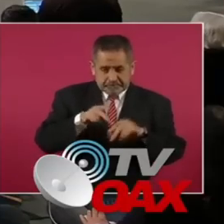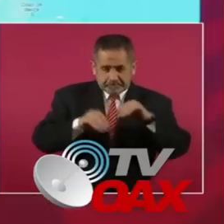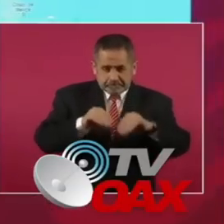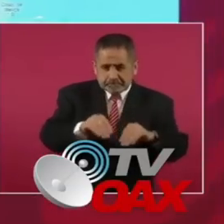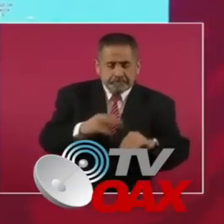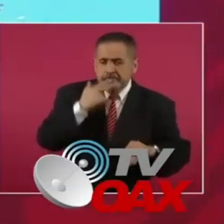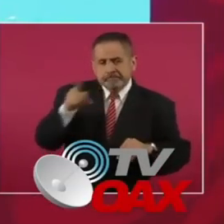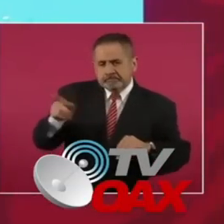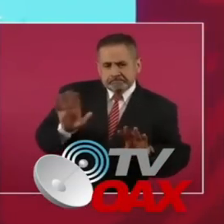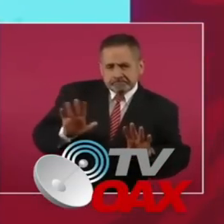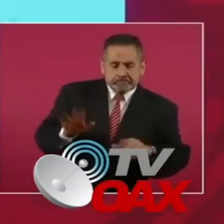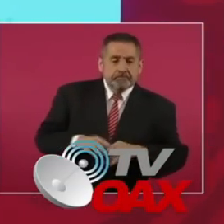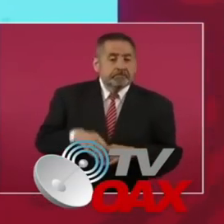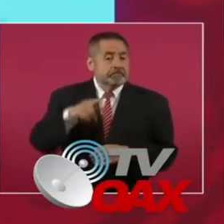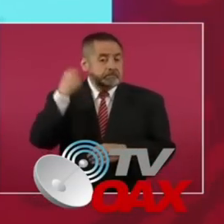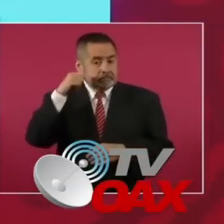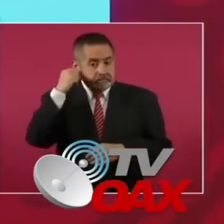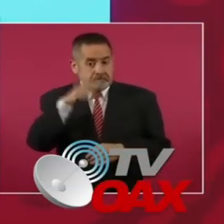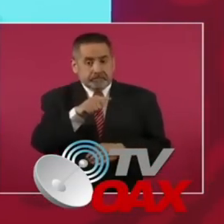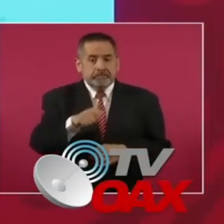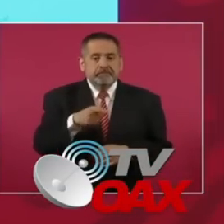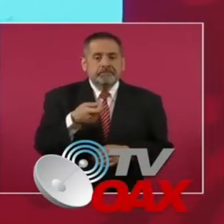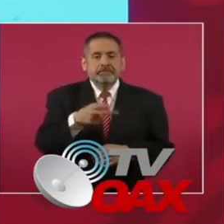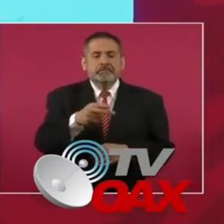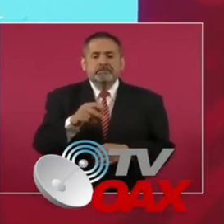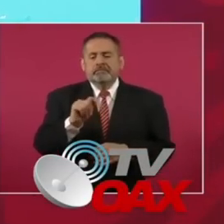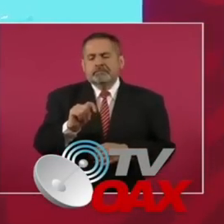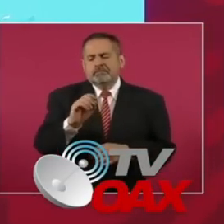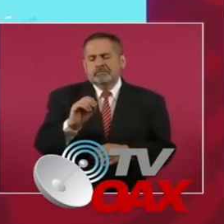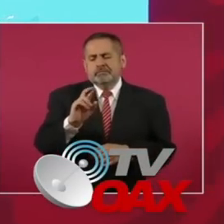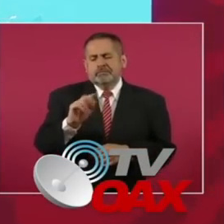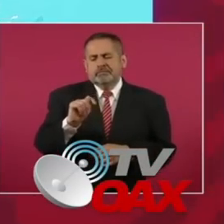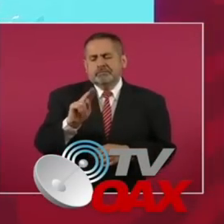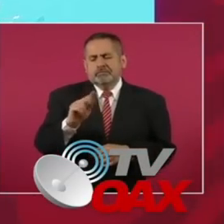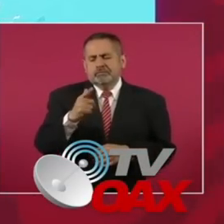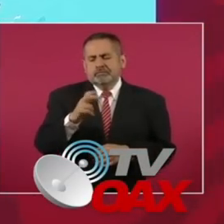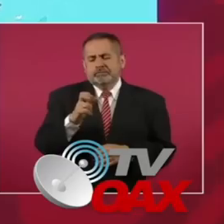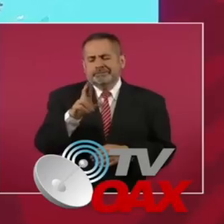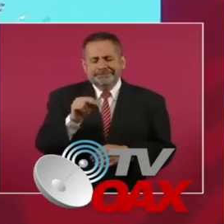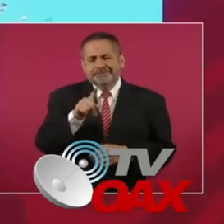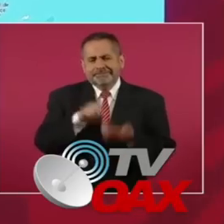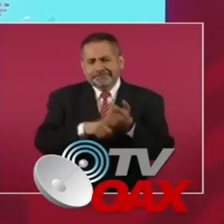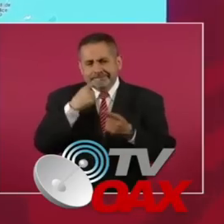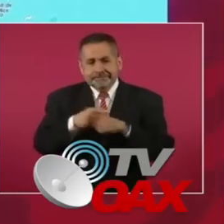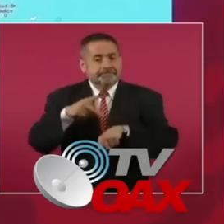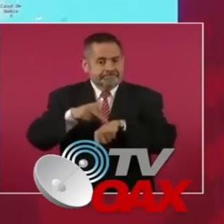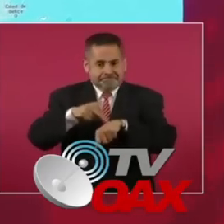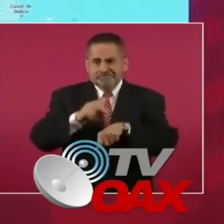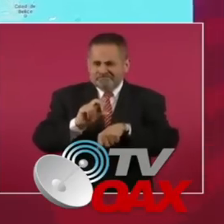Bueno, aquí en Tabasco está el famoso Cerro del Tortuguero, que tiene